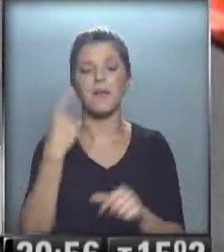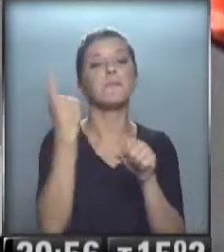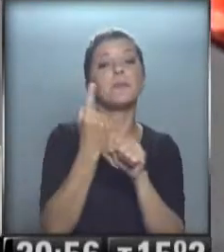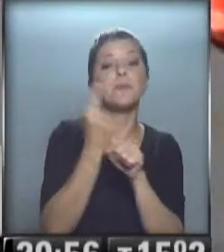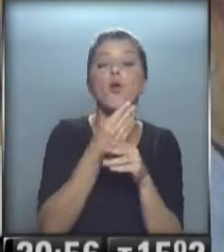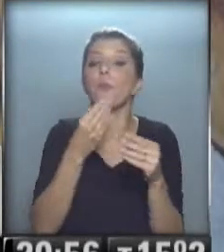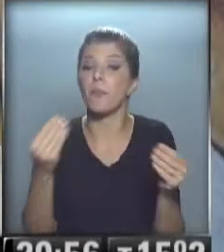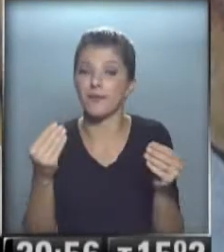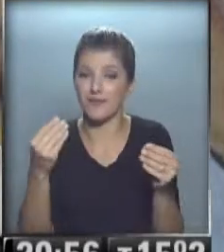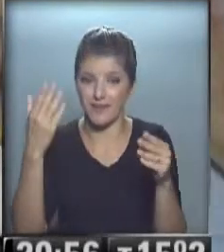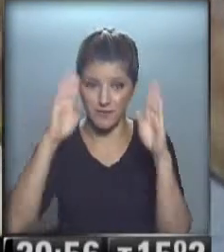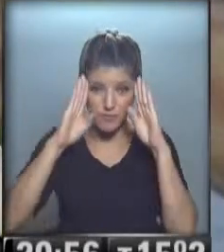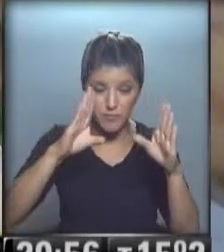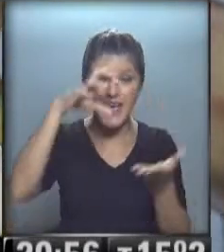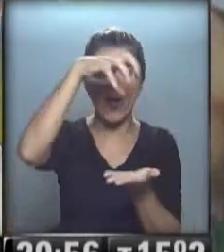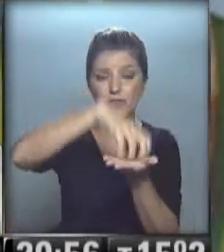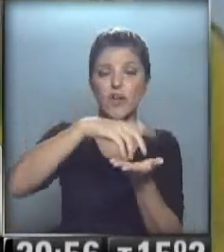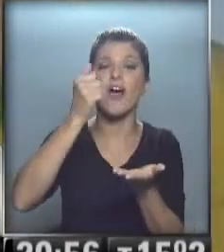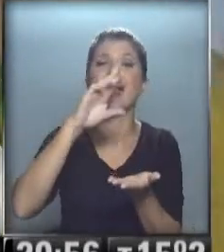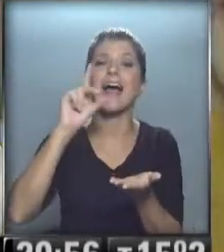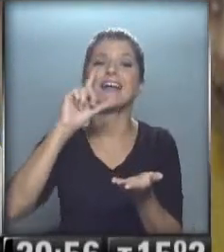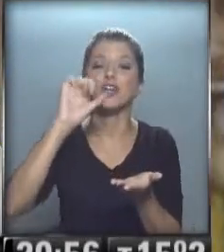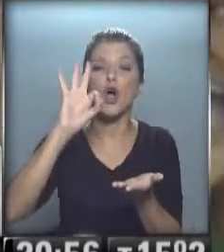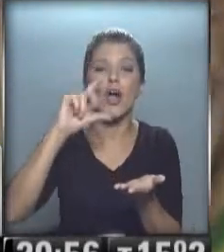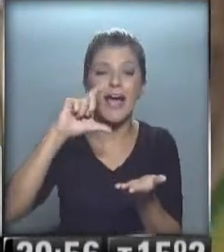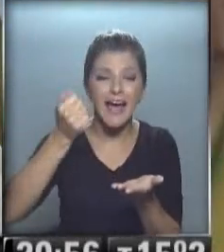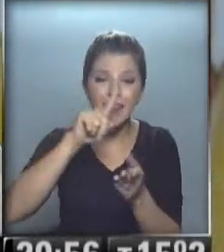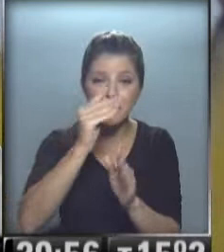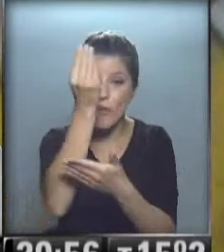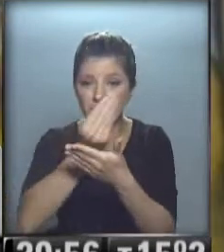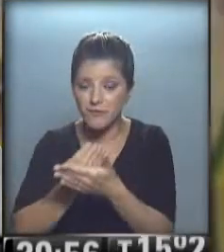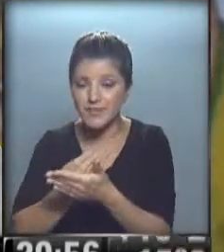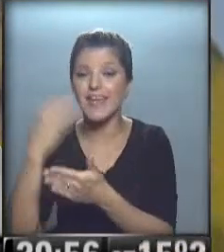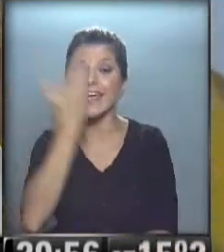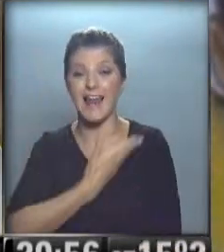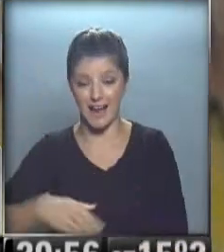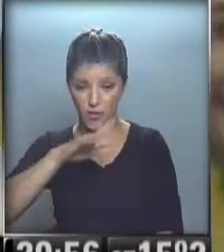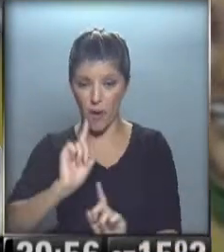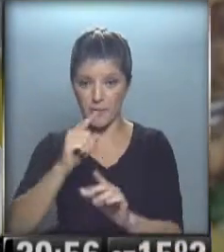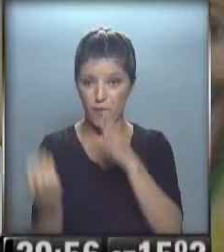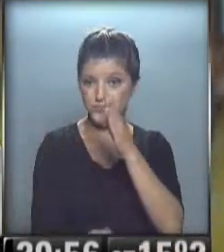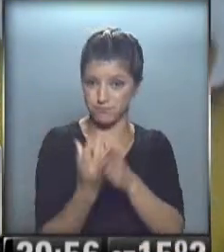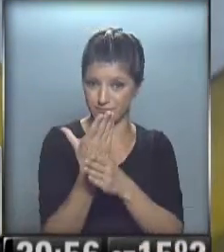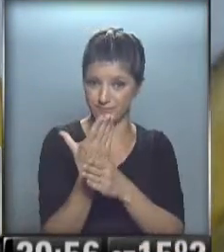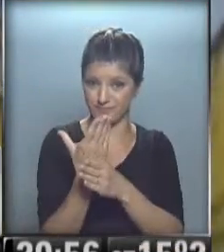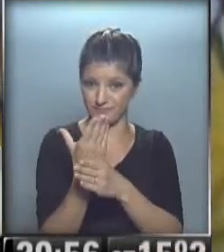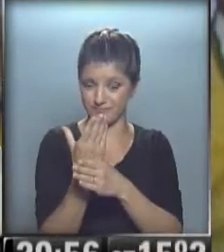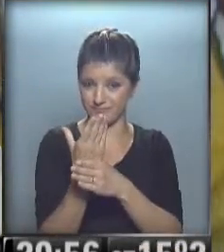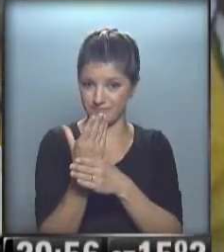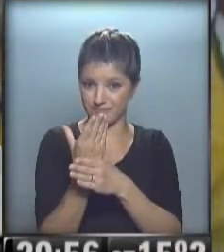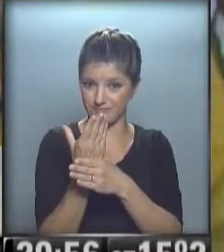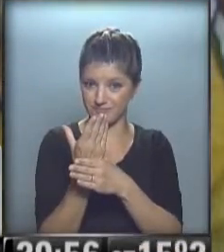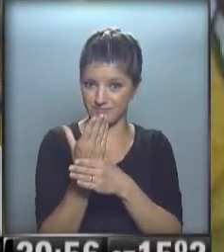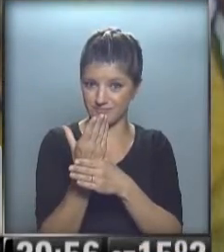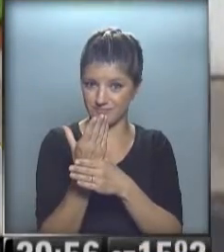porque existe el Consejo Carioca del Graffiti, creado por el alcalde de la ciudad, por el intendente. Y,